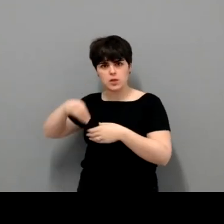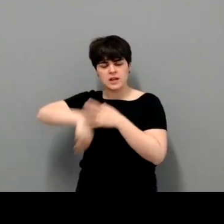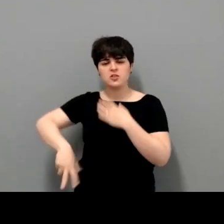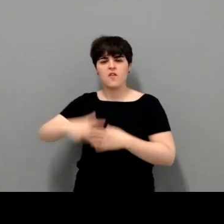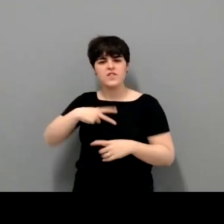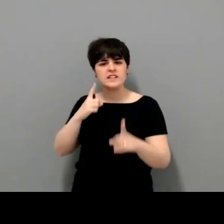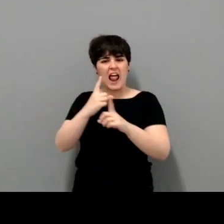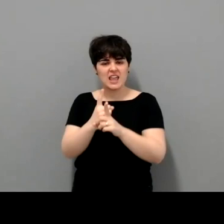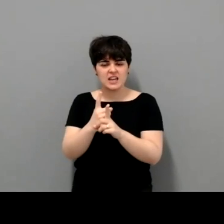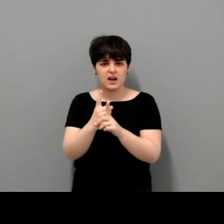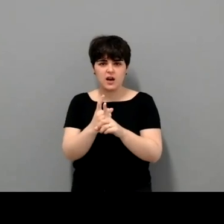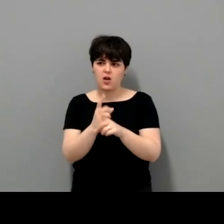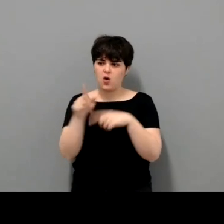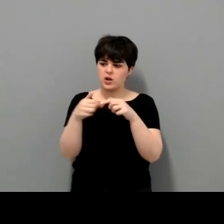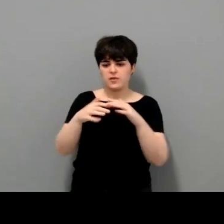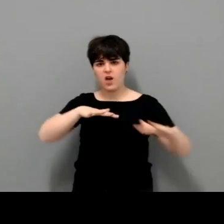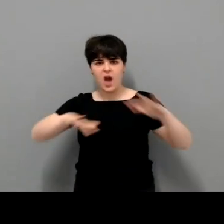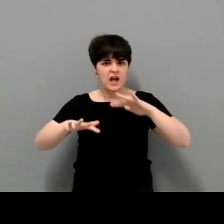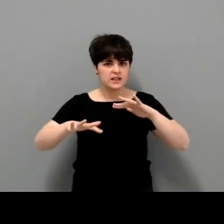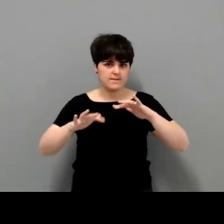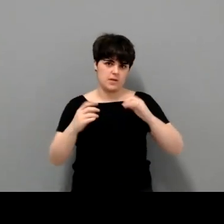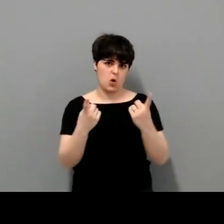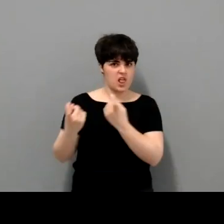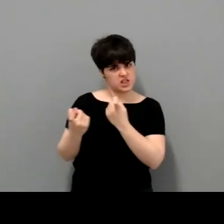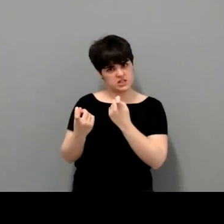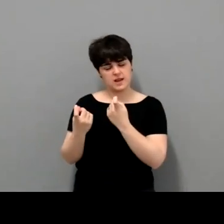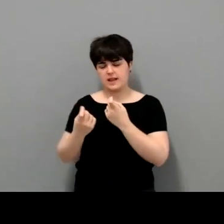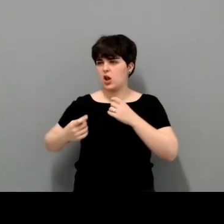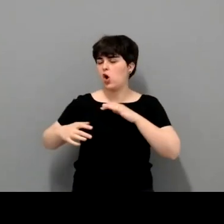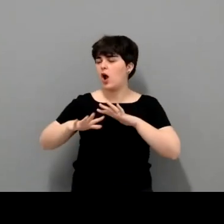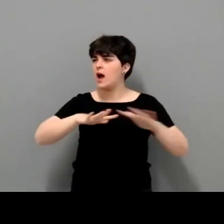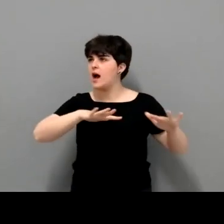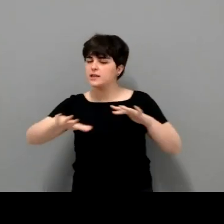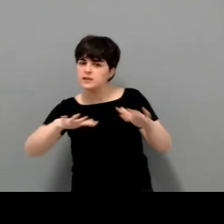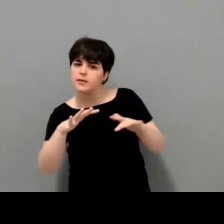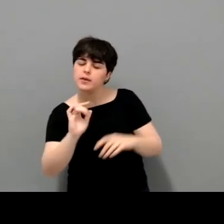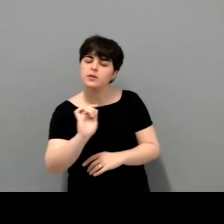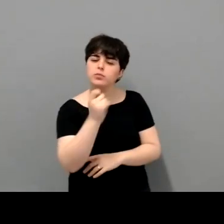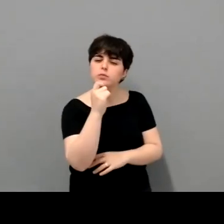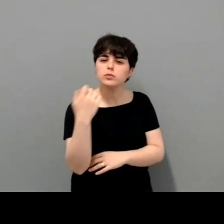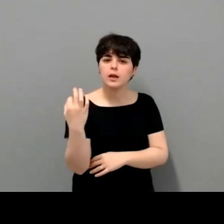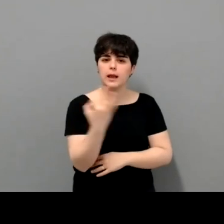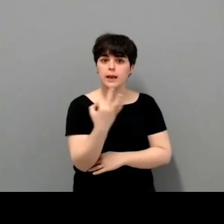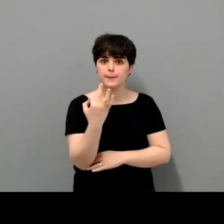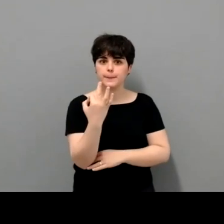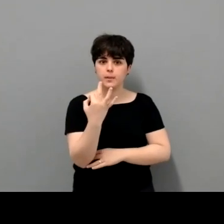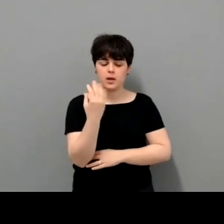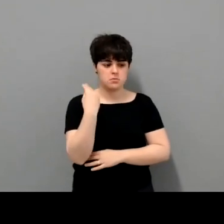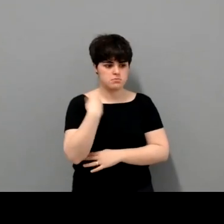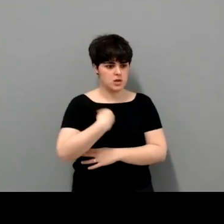Fiscalía también para un activismo necesario, para un activismo que consiga